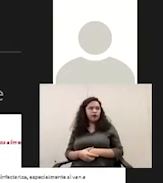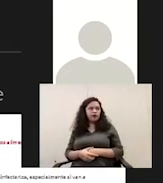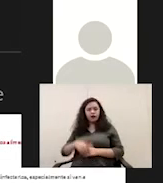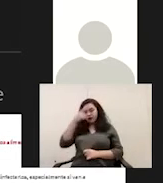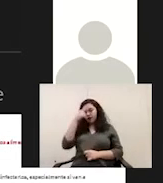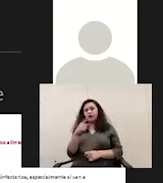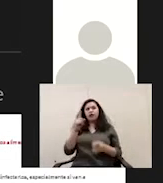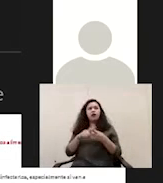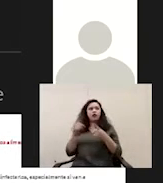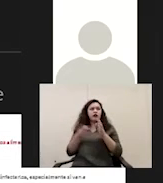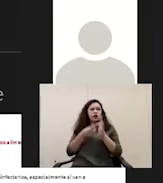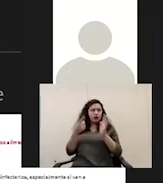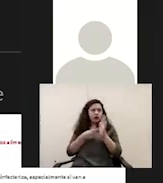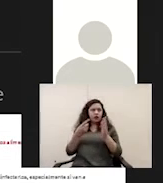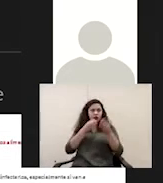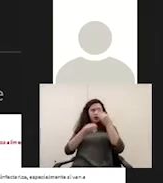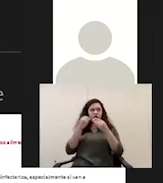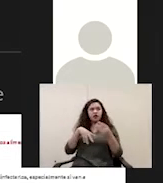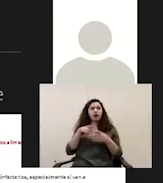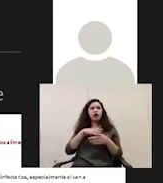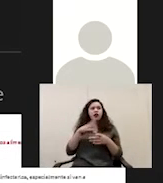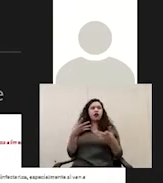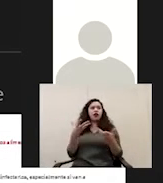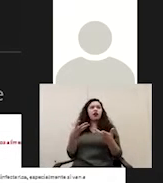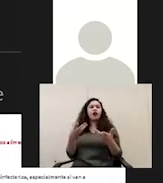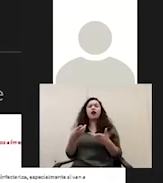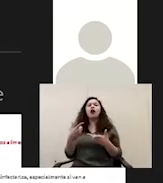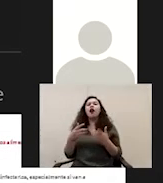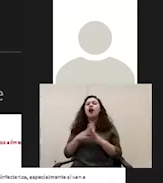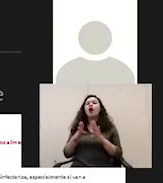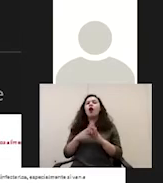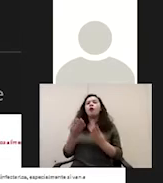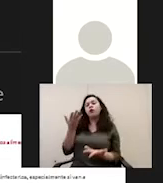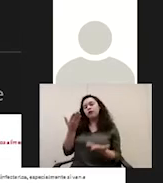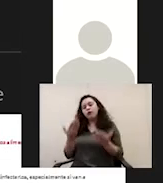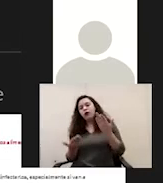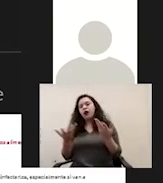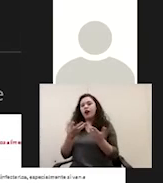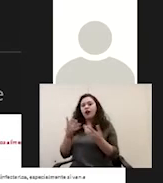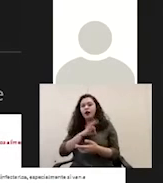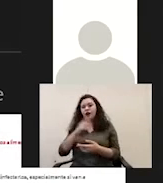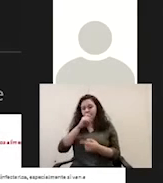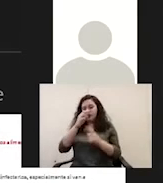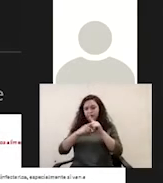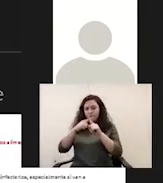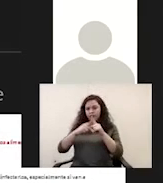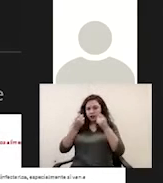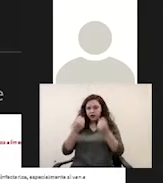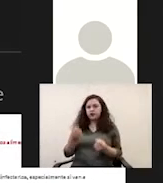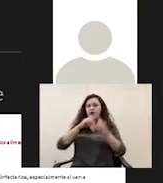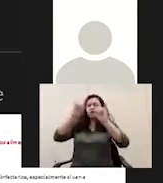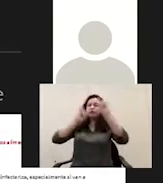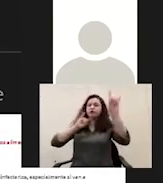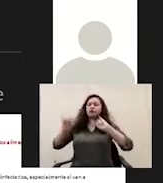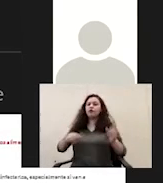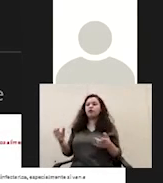vez esa comida puede provocarnos también una descomposición. Las temperaturas seguras y el acomodo que tengan en el